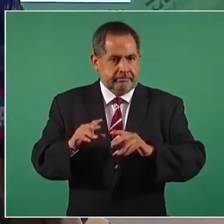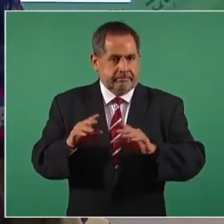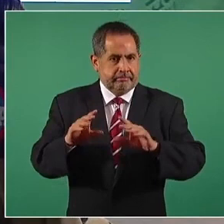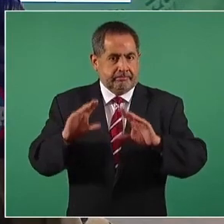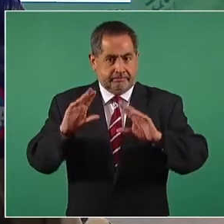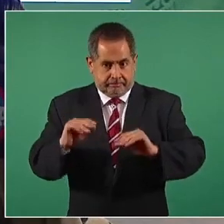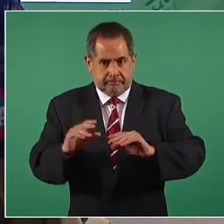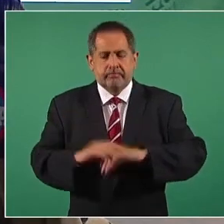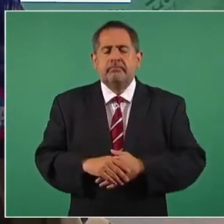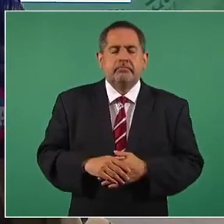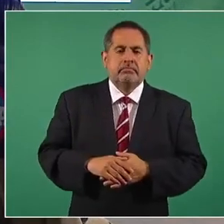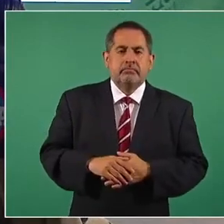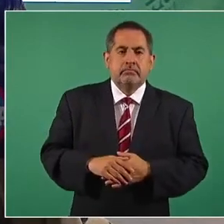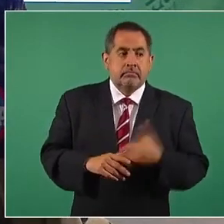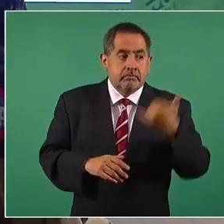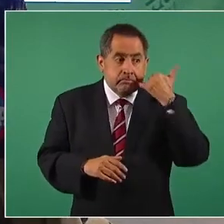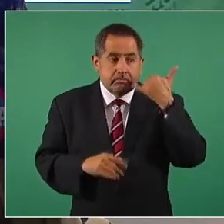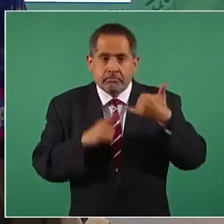lo amenazaron